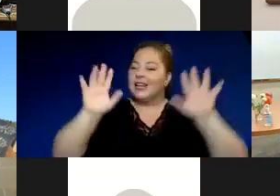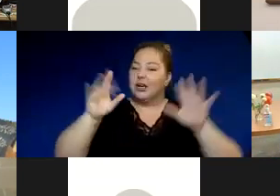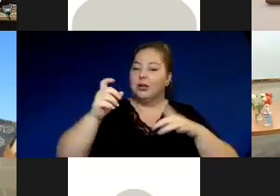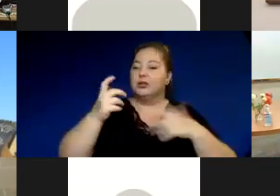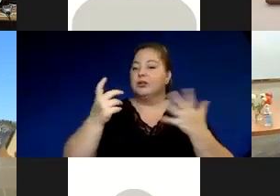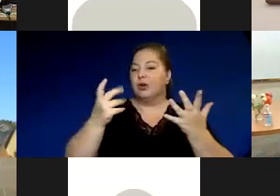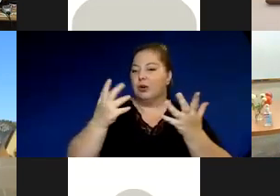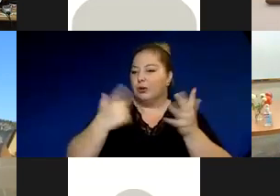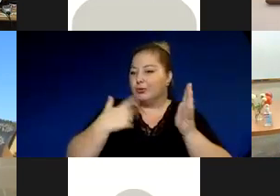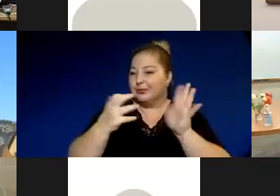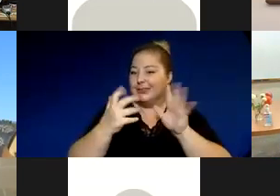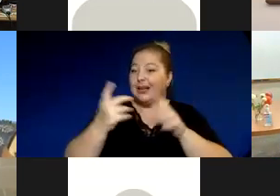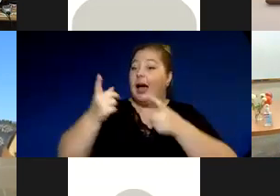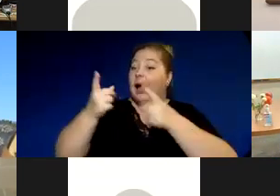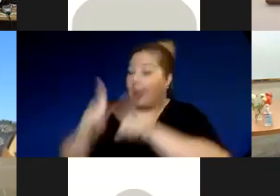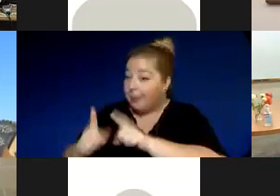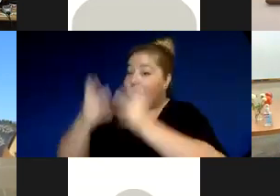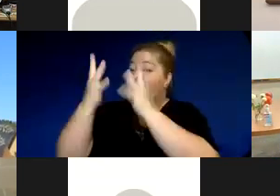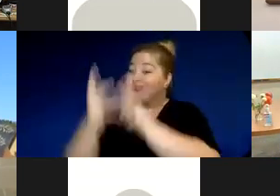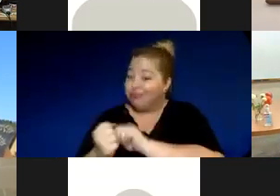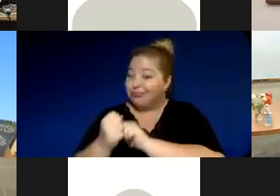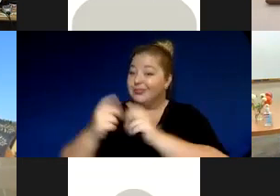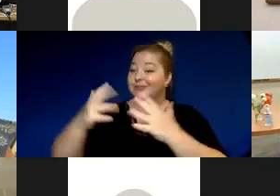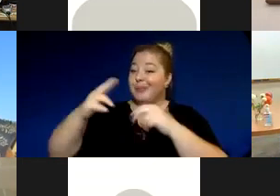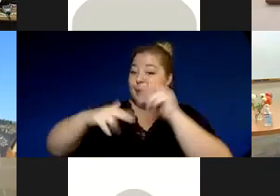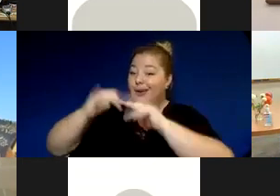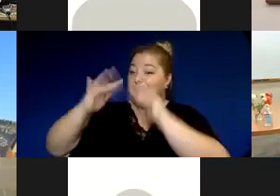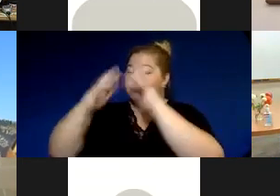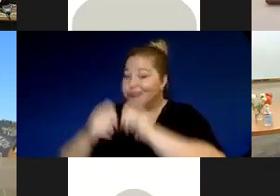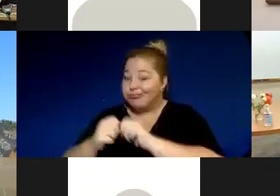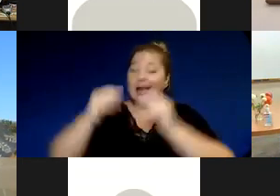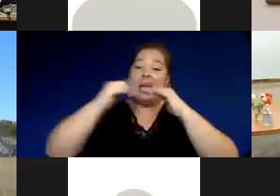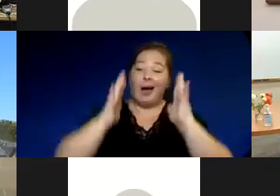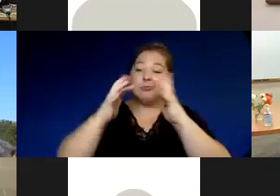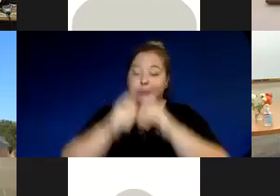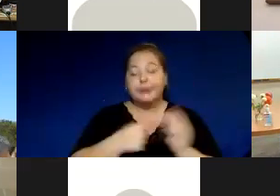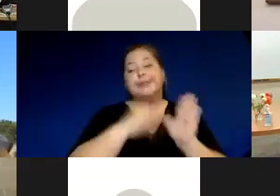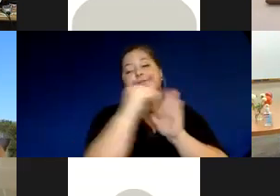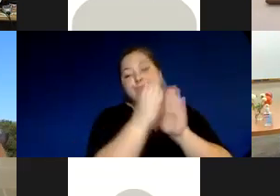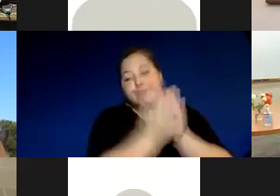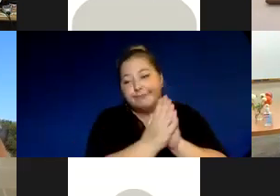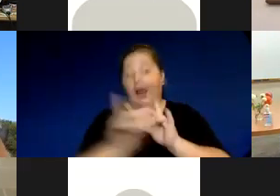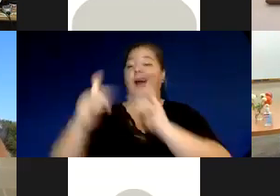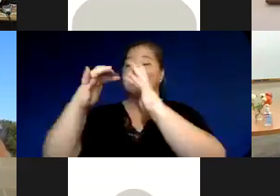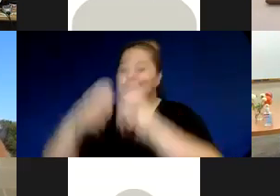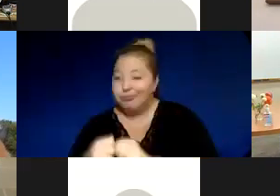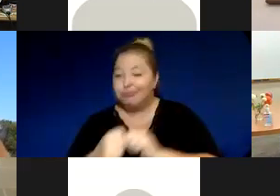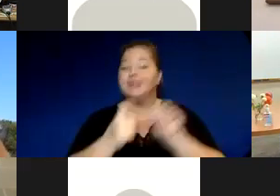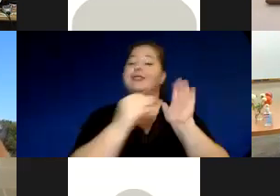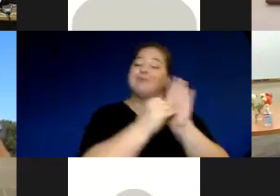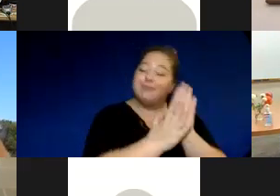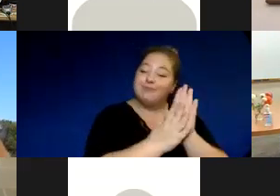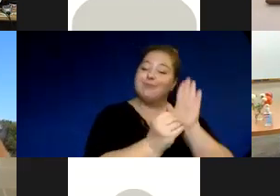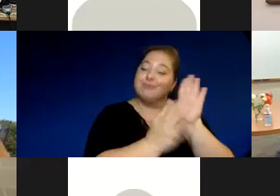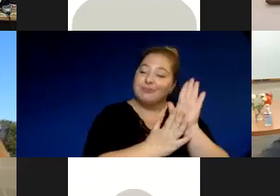momento. Así que se está registrando la información de las unidades que se han destruido, pero sí puede haber más unidades todavía.